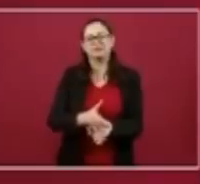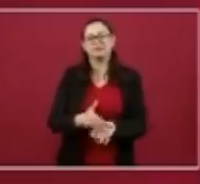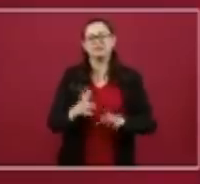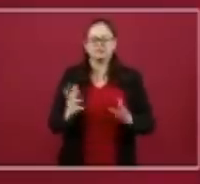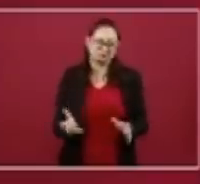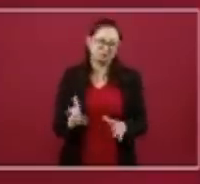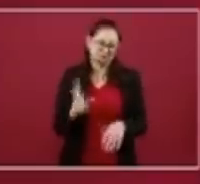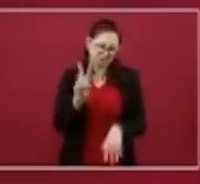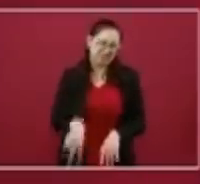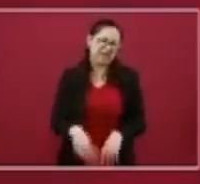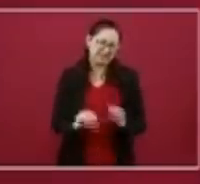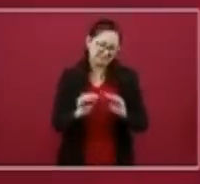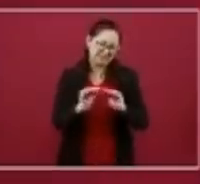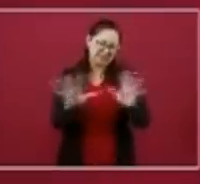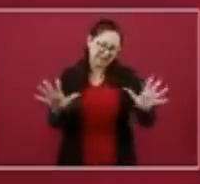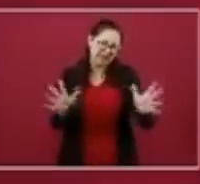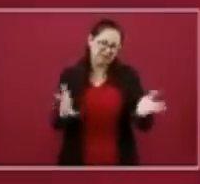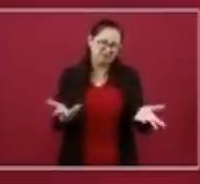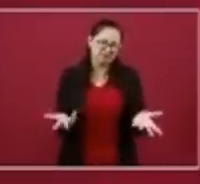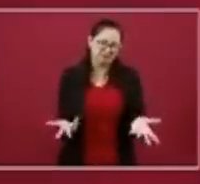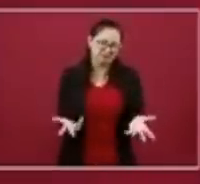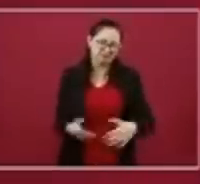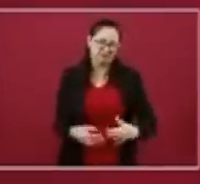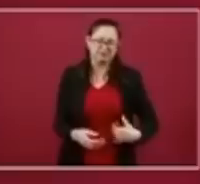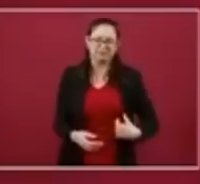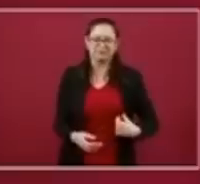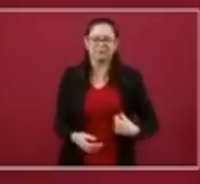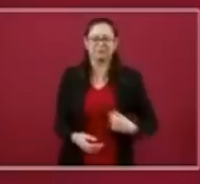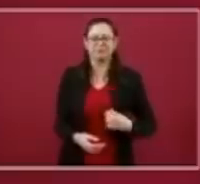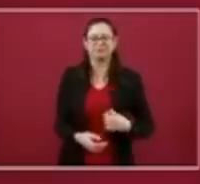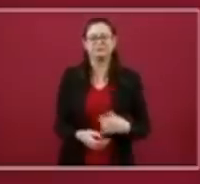hablar con claridad,